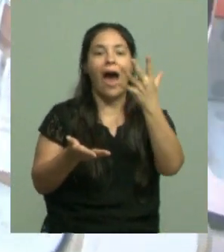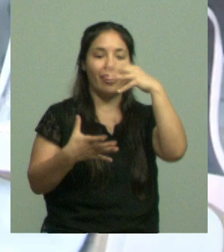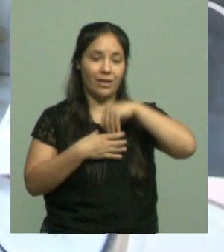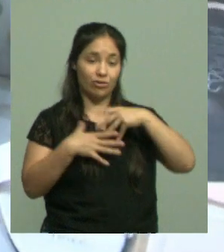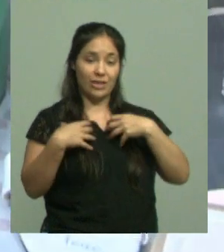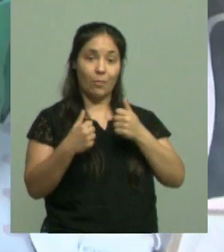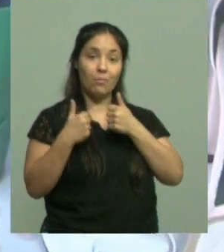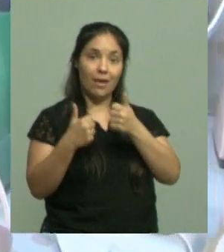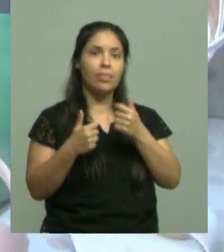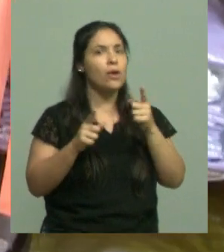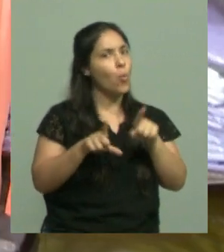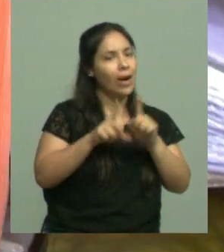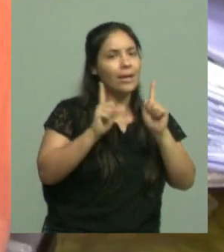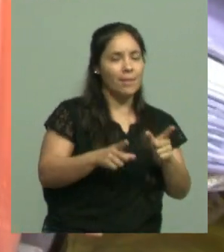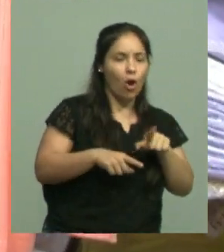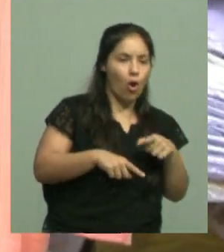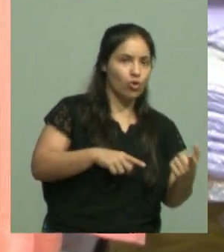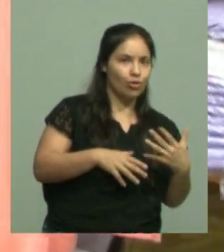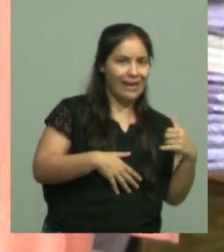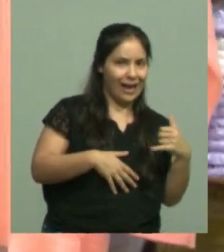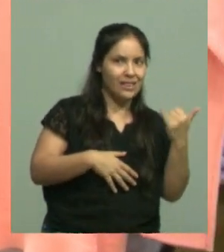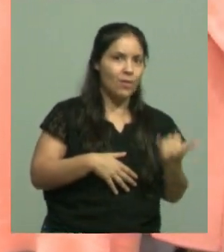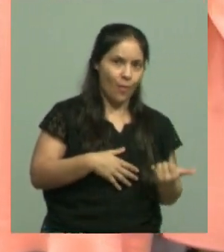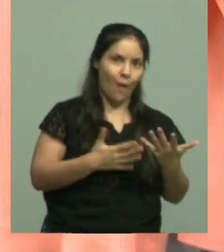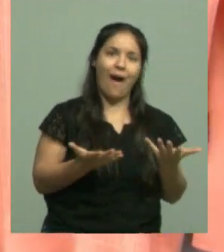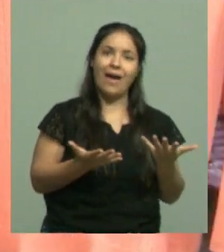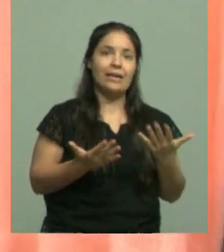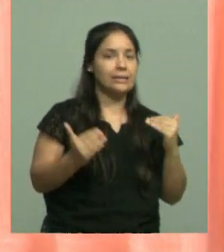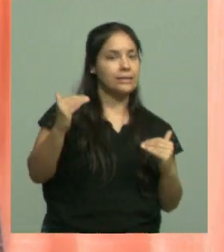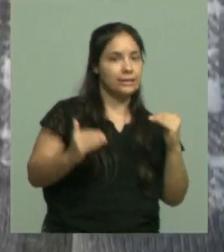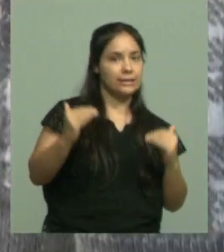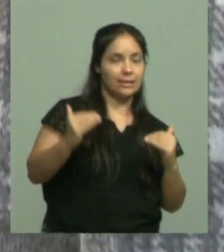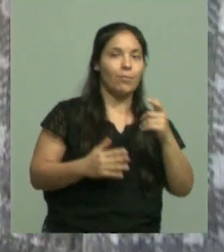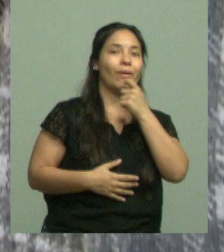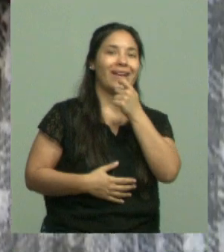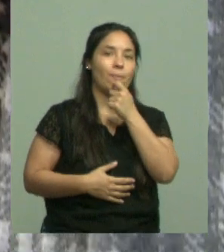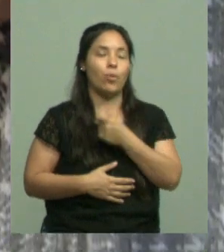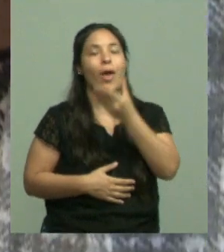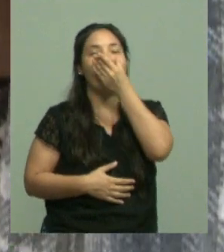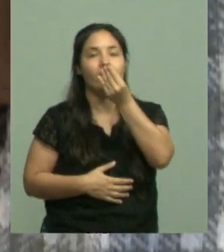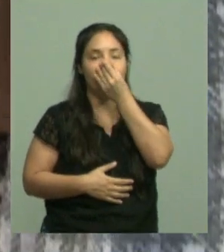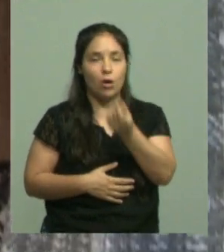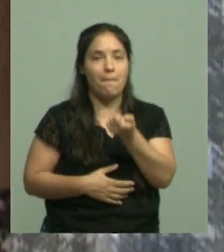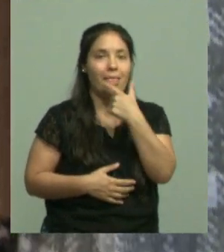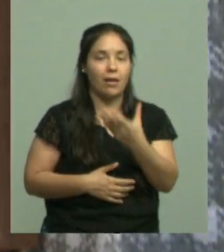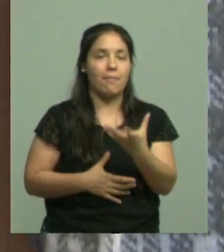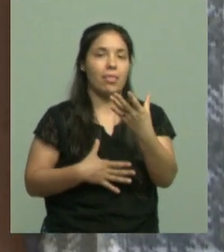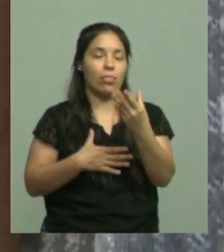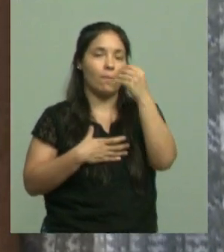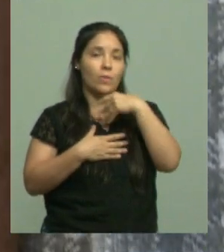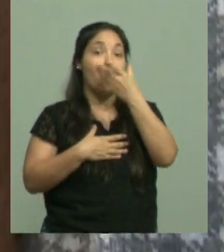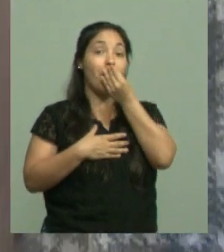sean peores que la enfermedad que tenés, ¿no? Sí. Si tenés un resfrío, te voy a dar un medicamento que te provoca